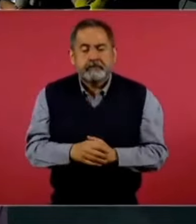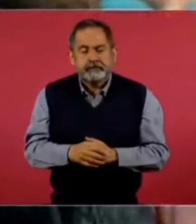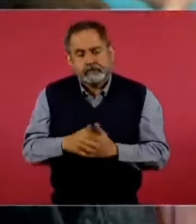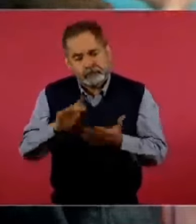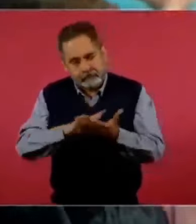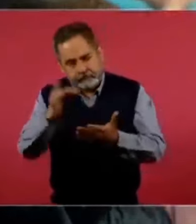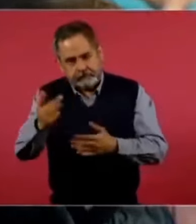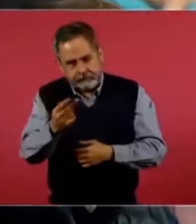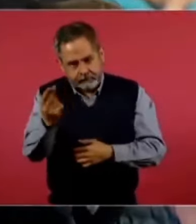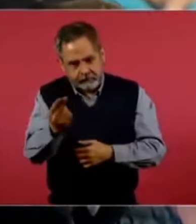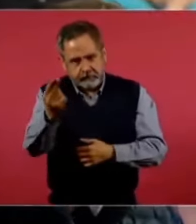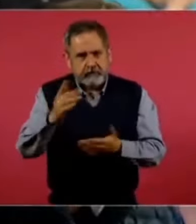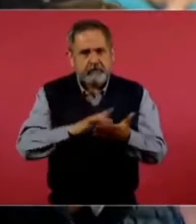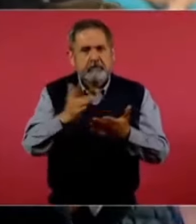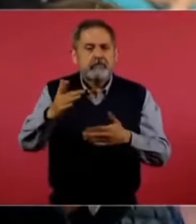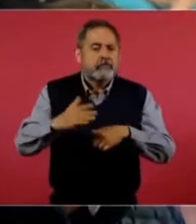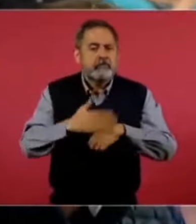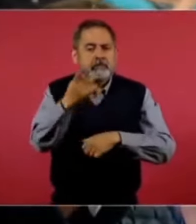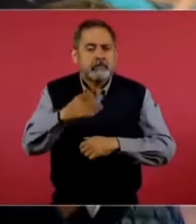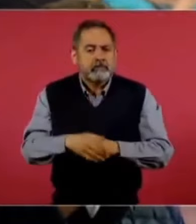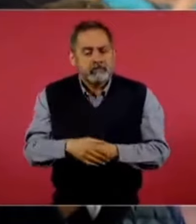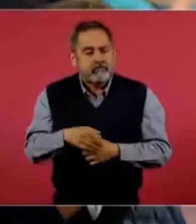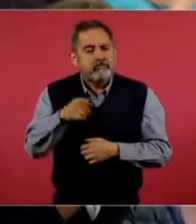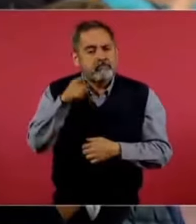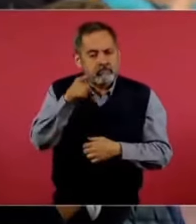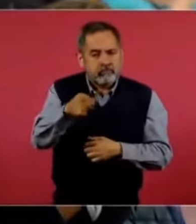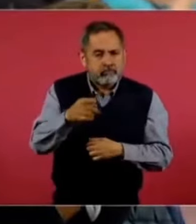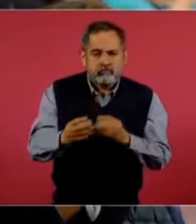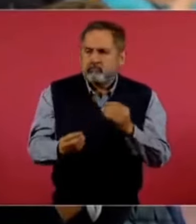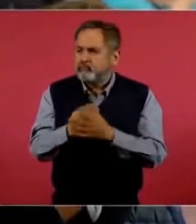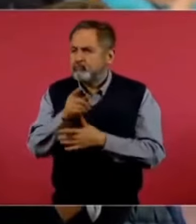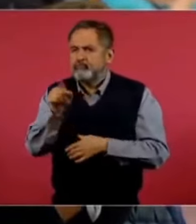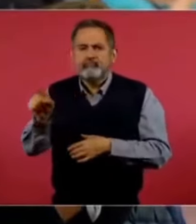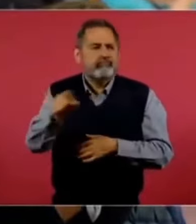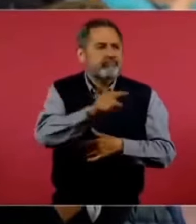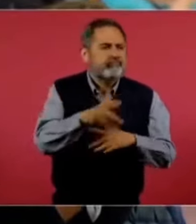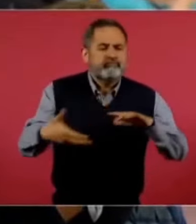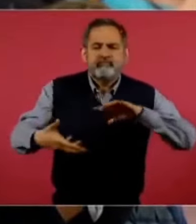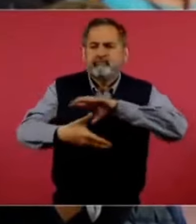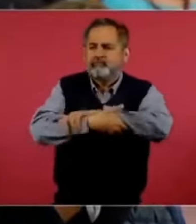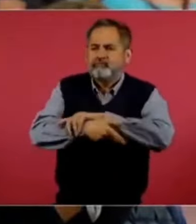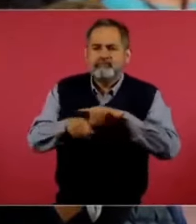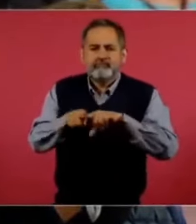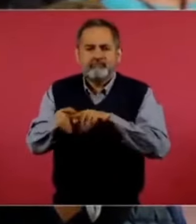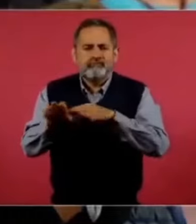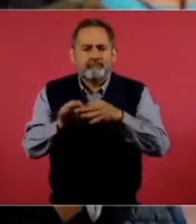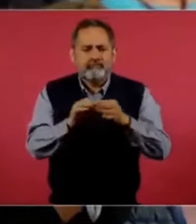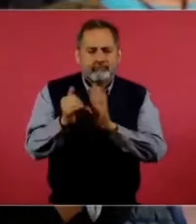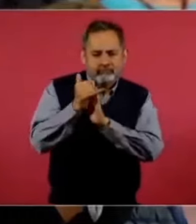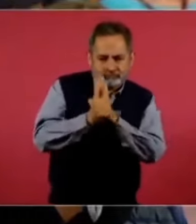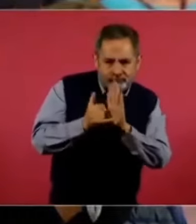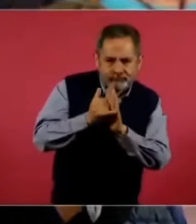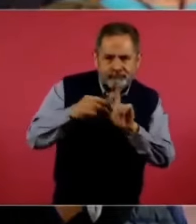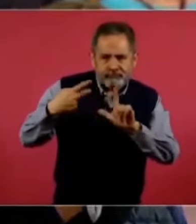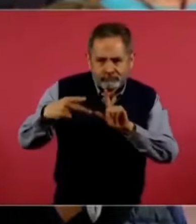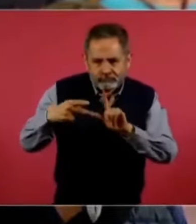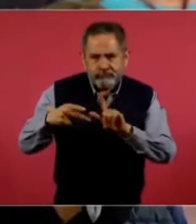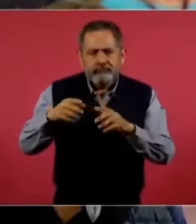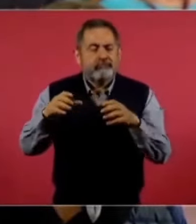agradecerle a usted, presidente, porque se ha formado una nueva hermandad. Una nueva hermandad de youtuberos entre Charro